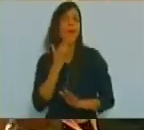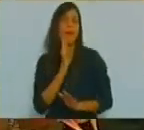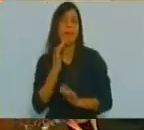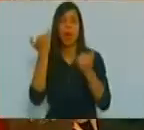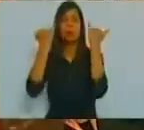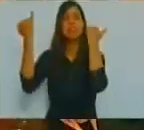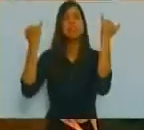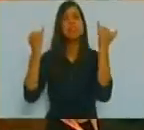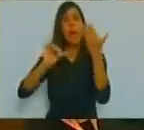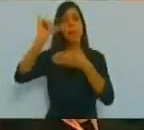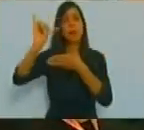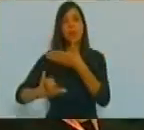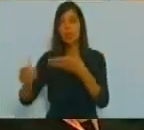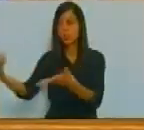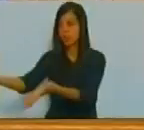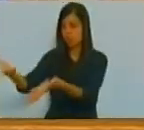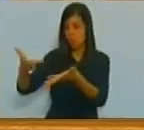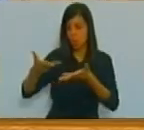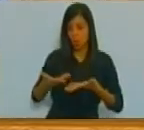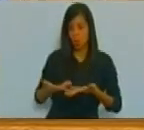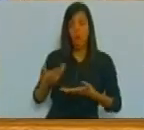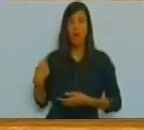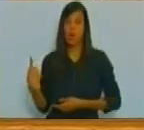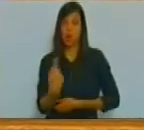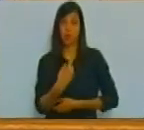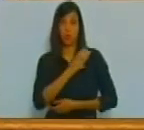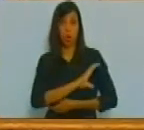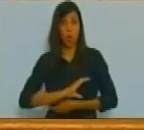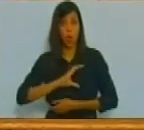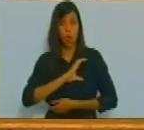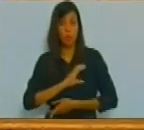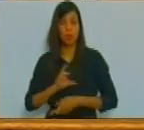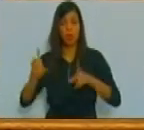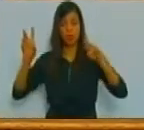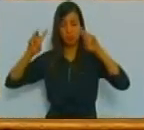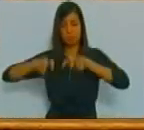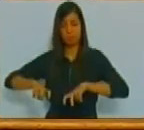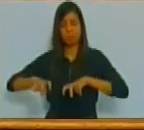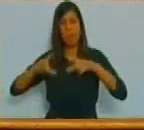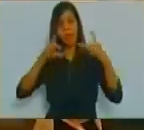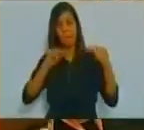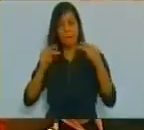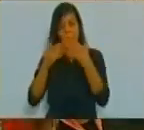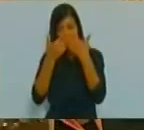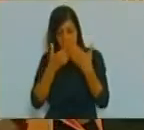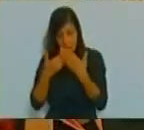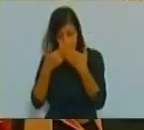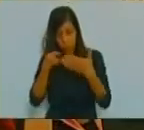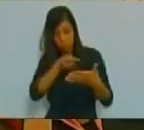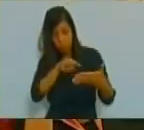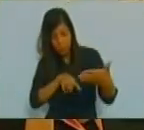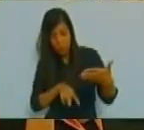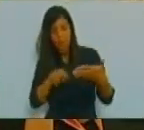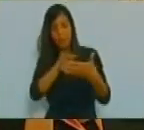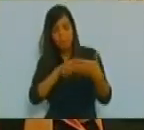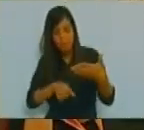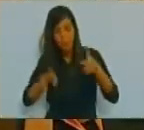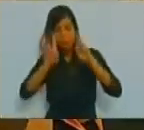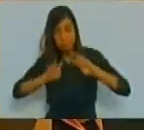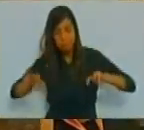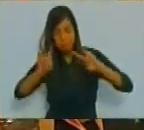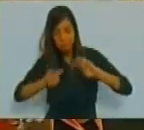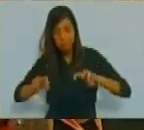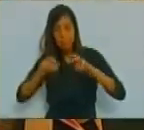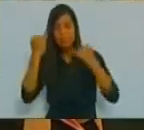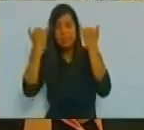propuestas para que este cuerpo del poder originario haga las revisiones y por supuesto todos los